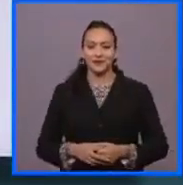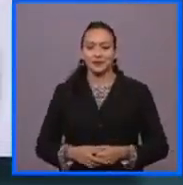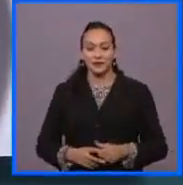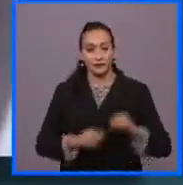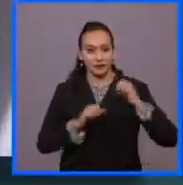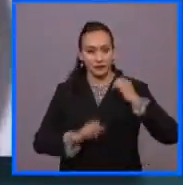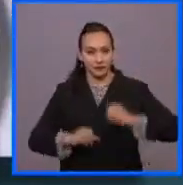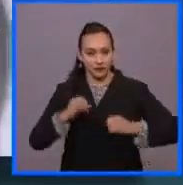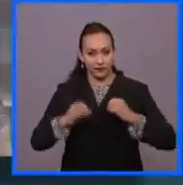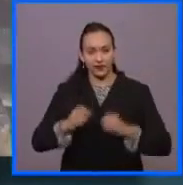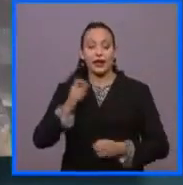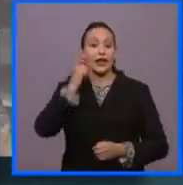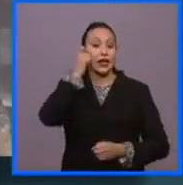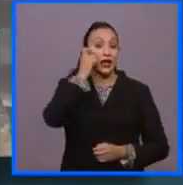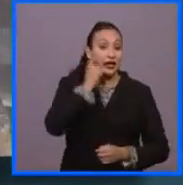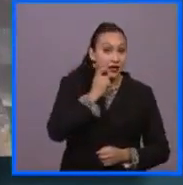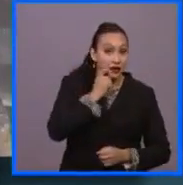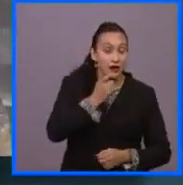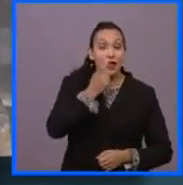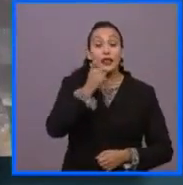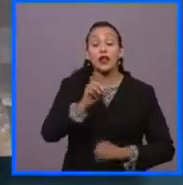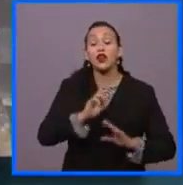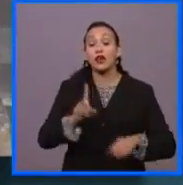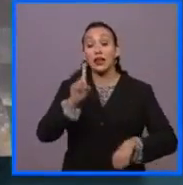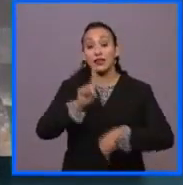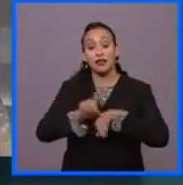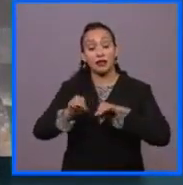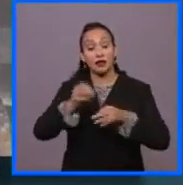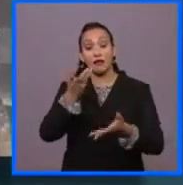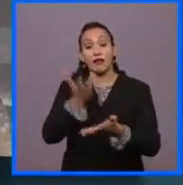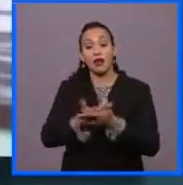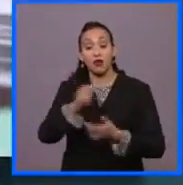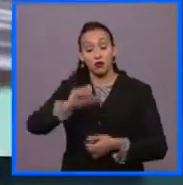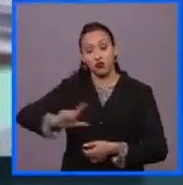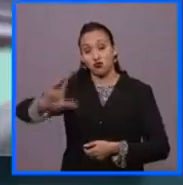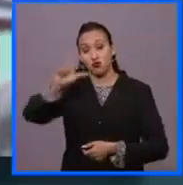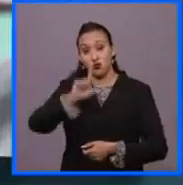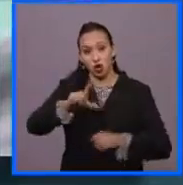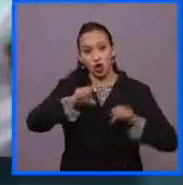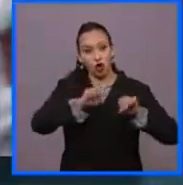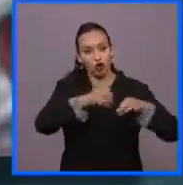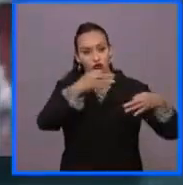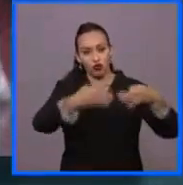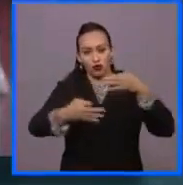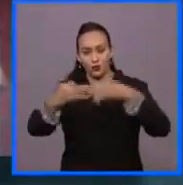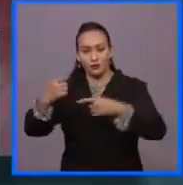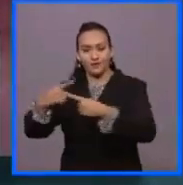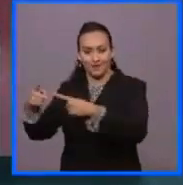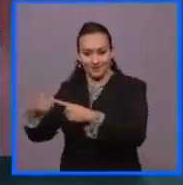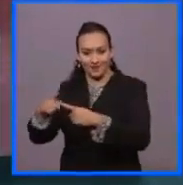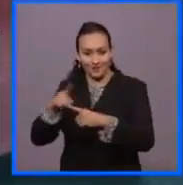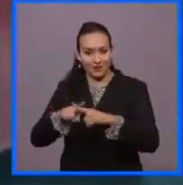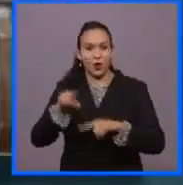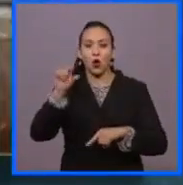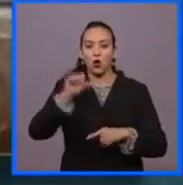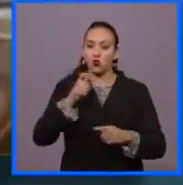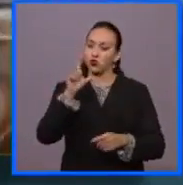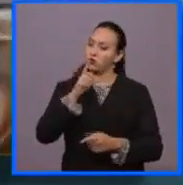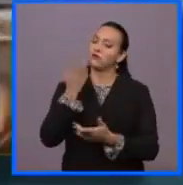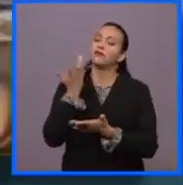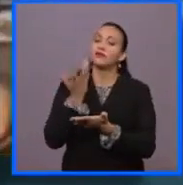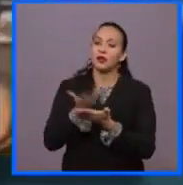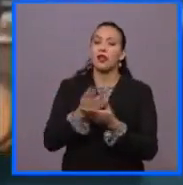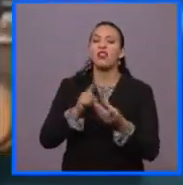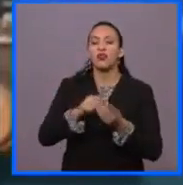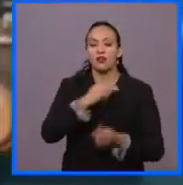El Poder Judicial de Guerrero decretó como día inhábil este lunes en los órganos jurisdiccionales y unidades administrativas de